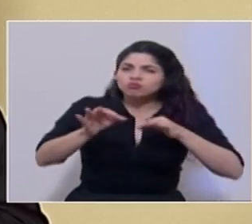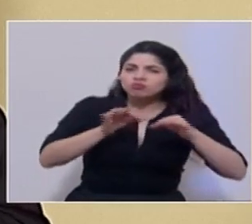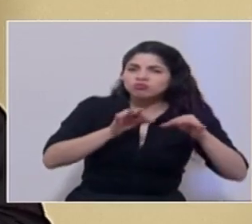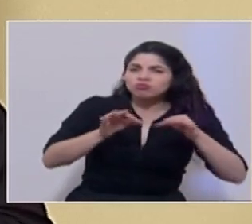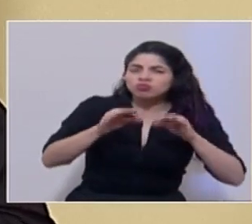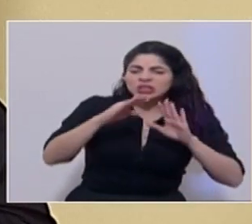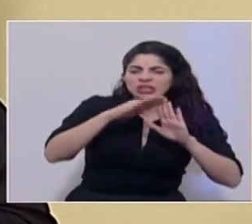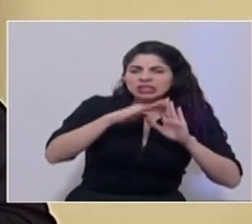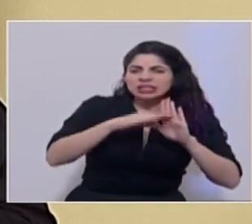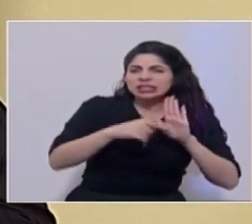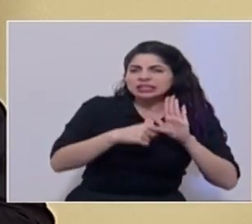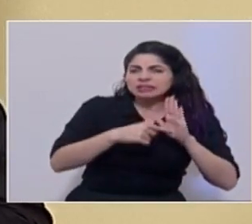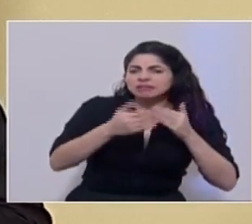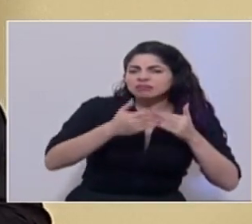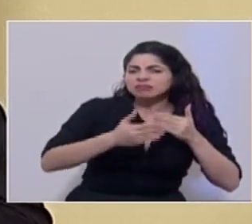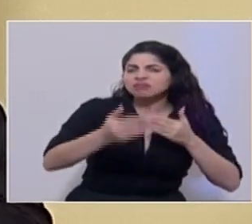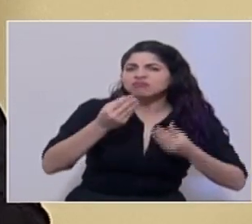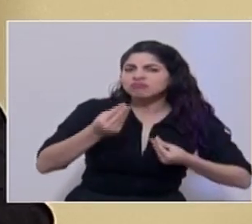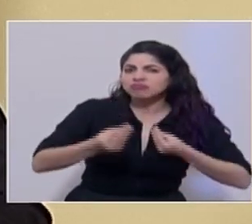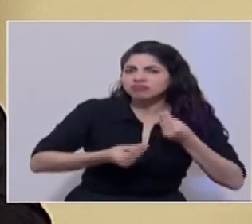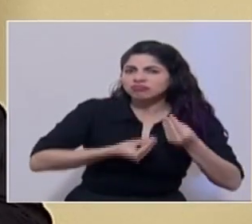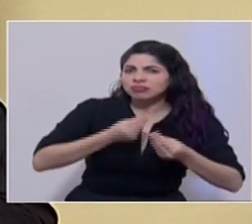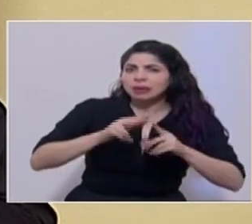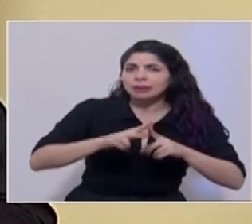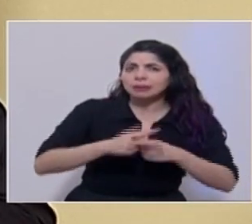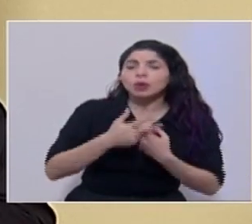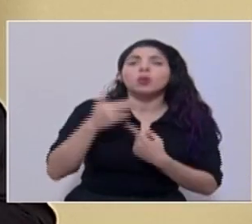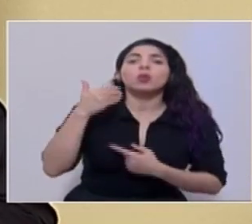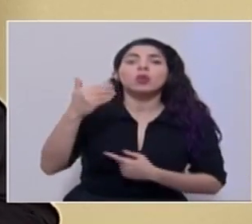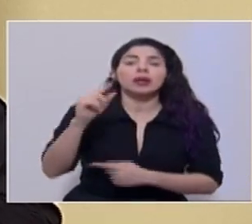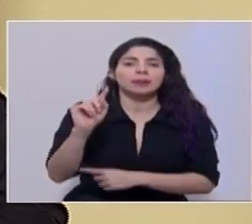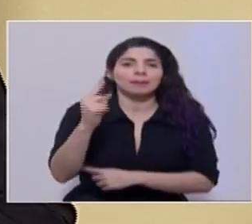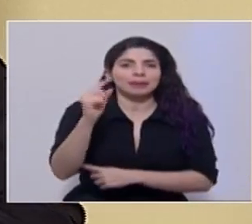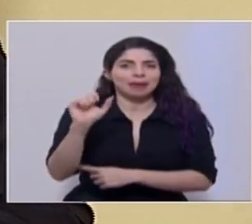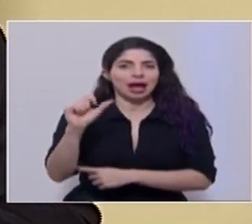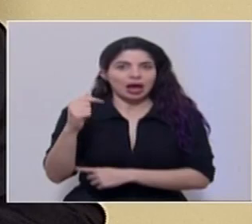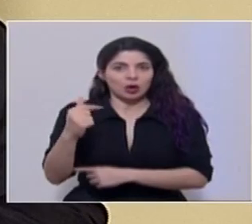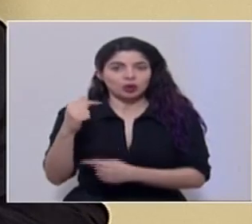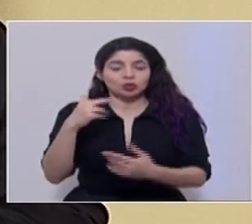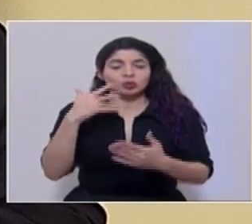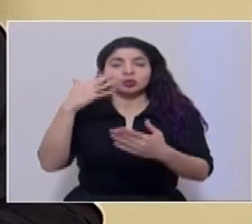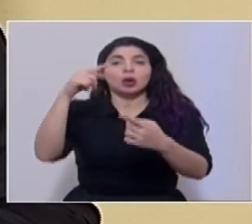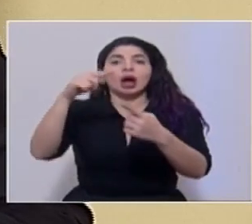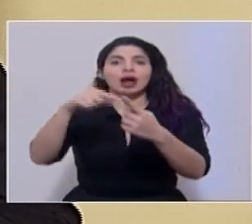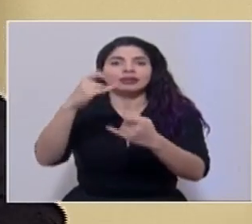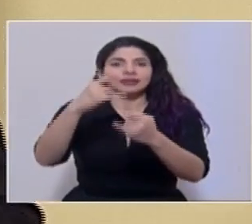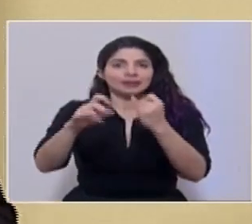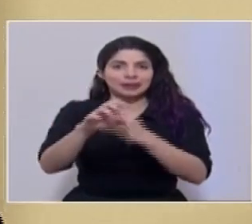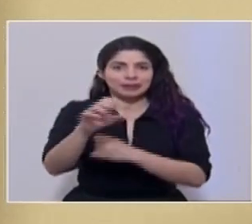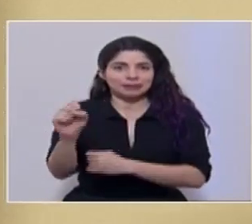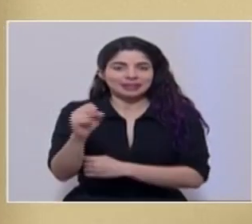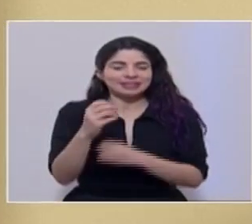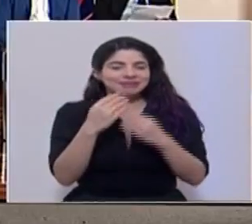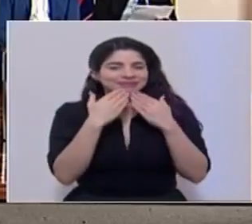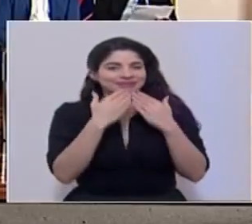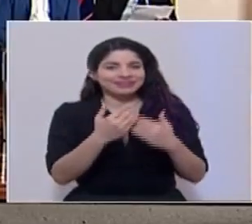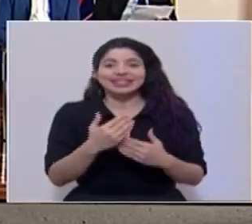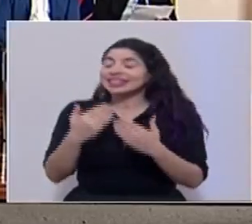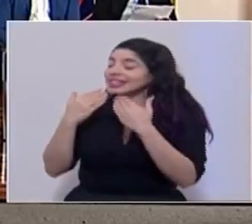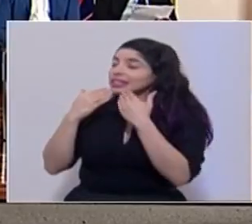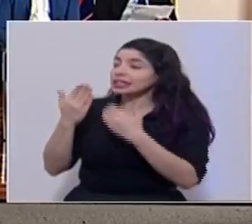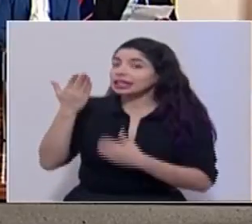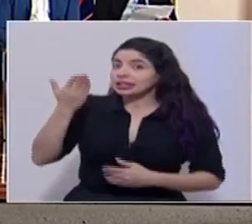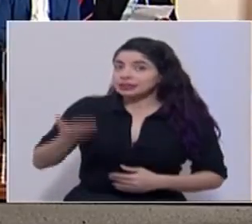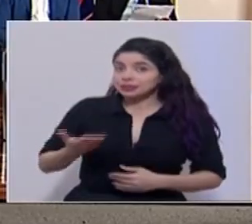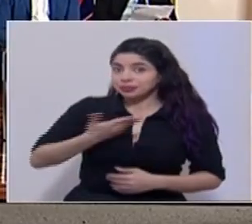qué consiste esta etapa que iniciaría a partir del 1 de agosto y hasta final de mes. Muchísimas gracias. Muchísimas